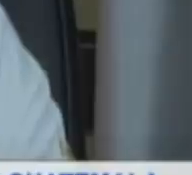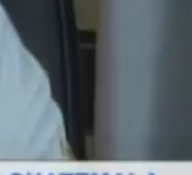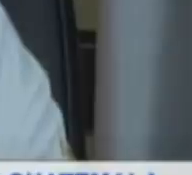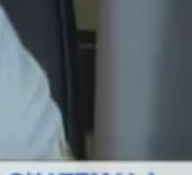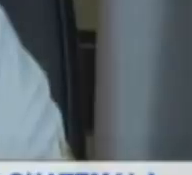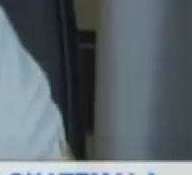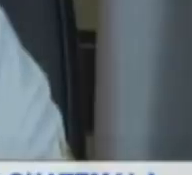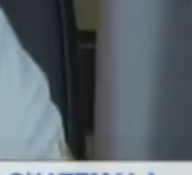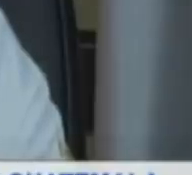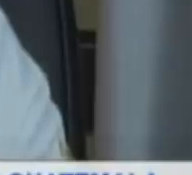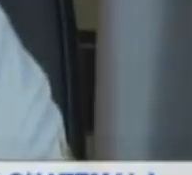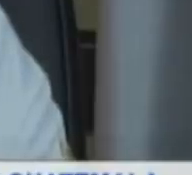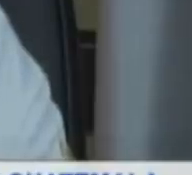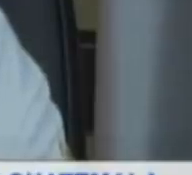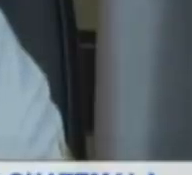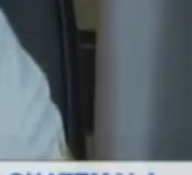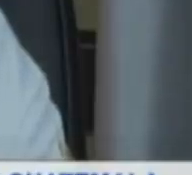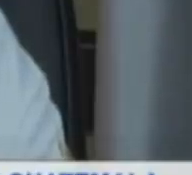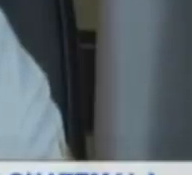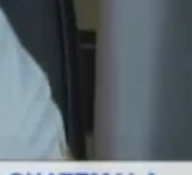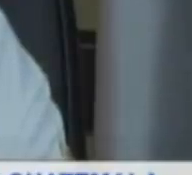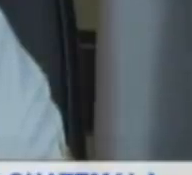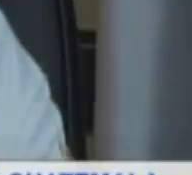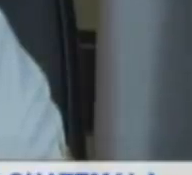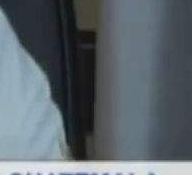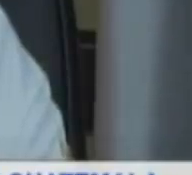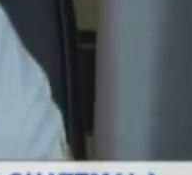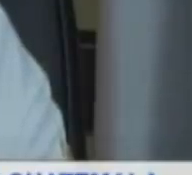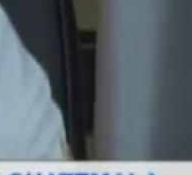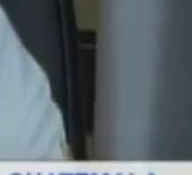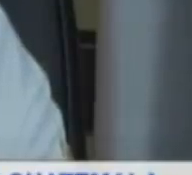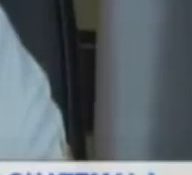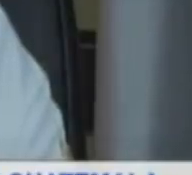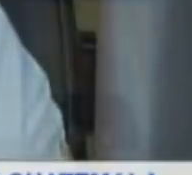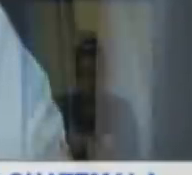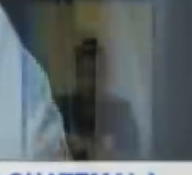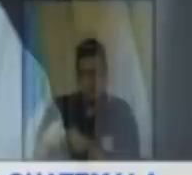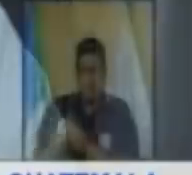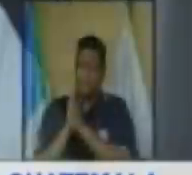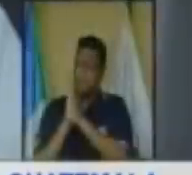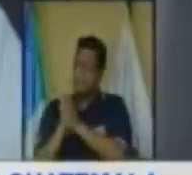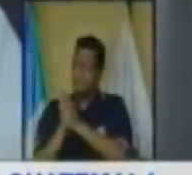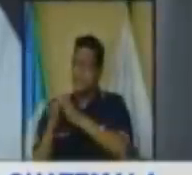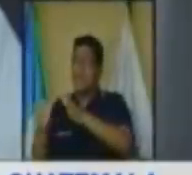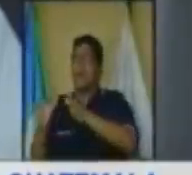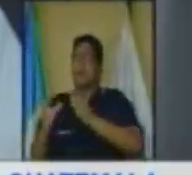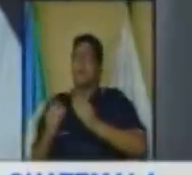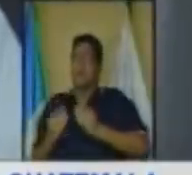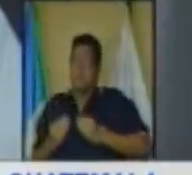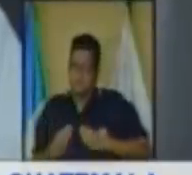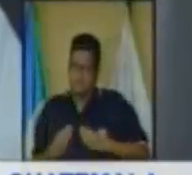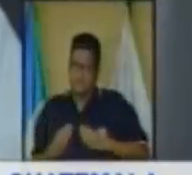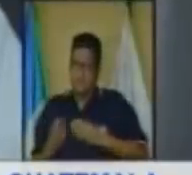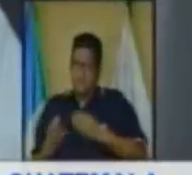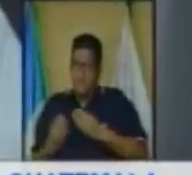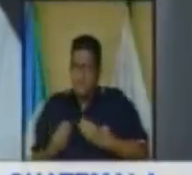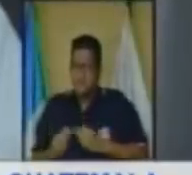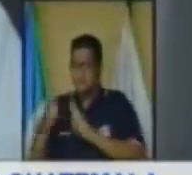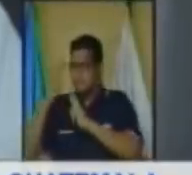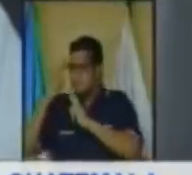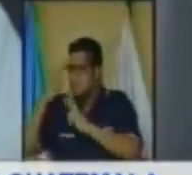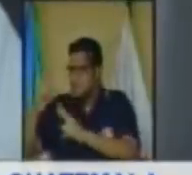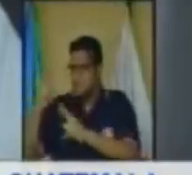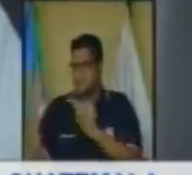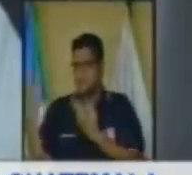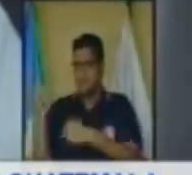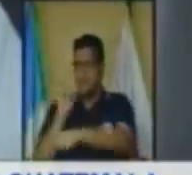un llamado a los padres de familia para que por favor asuman estas medidas con toda la responsabilidad.